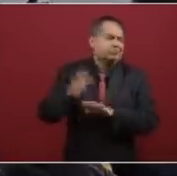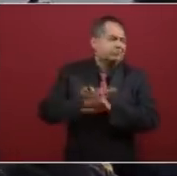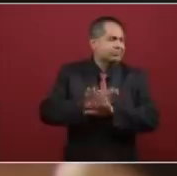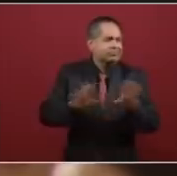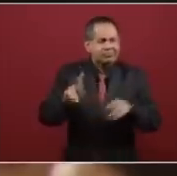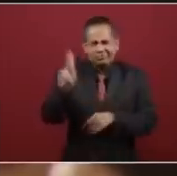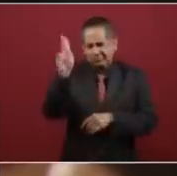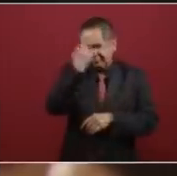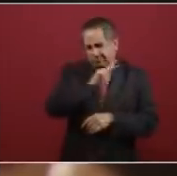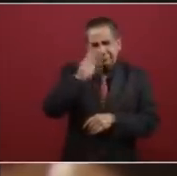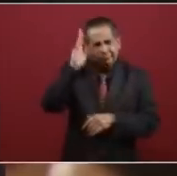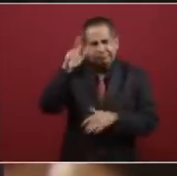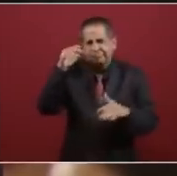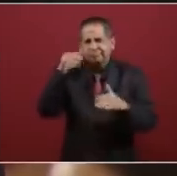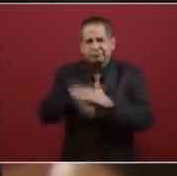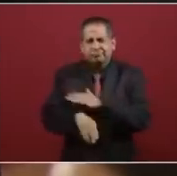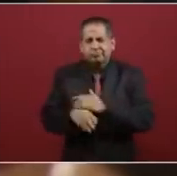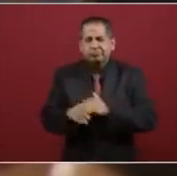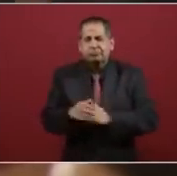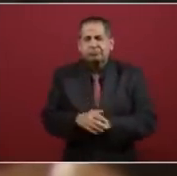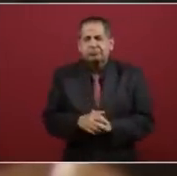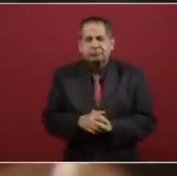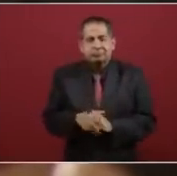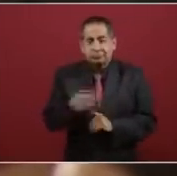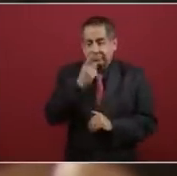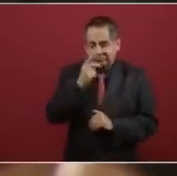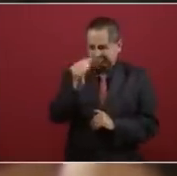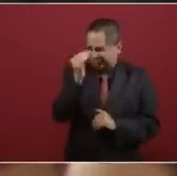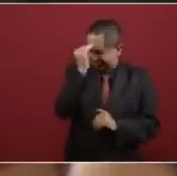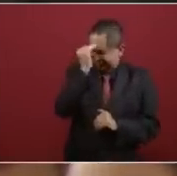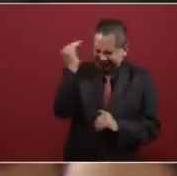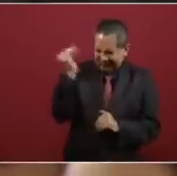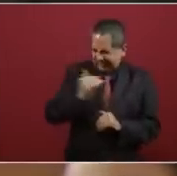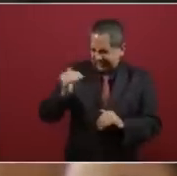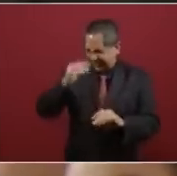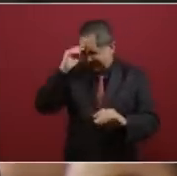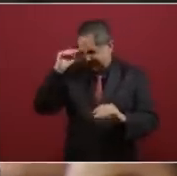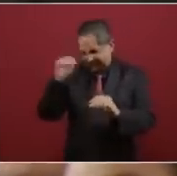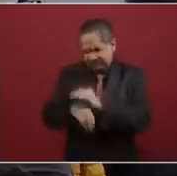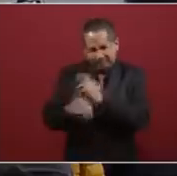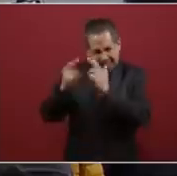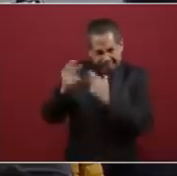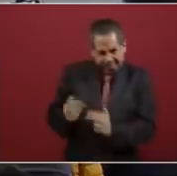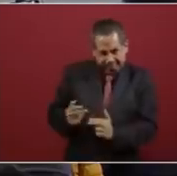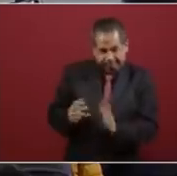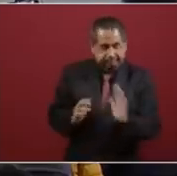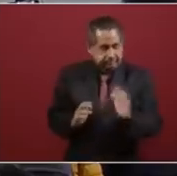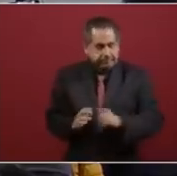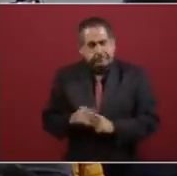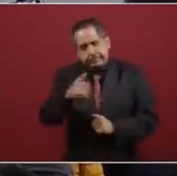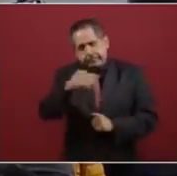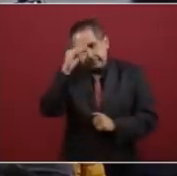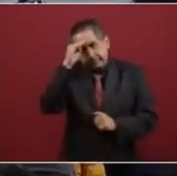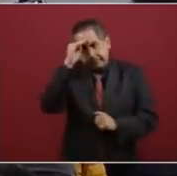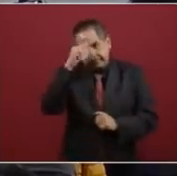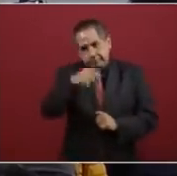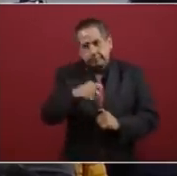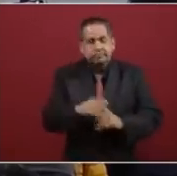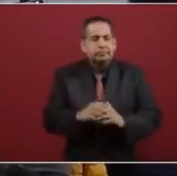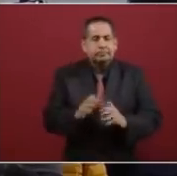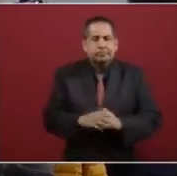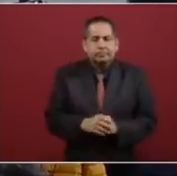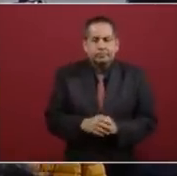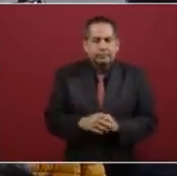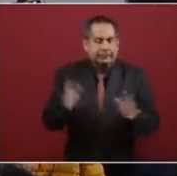terriblemente devastador. Y ¿cómo que, qué? Terriblemente devastador. ¿Qué piensa usted real?